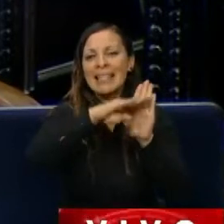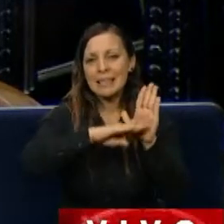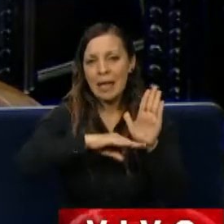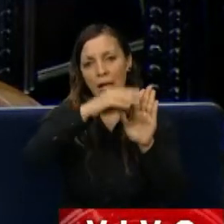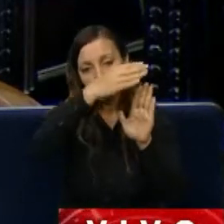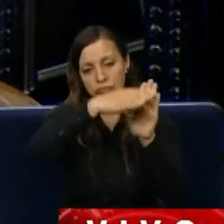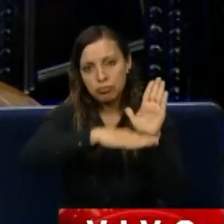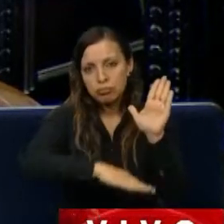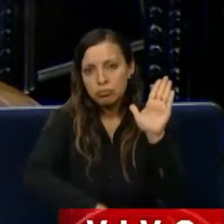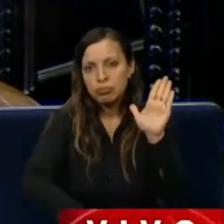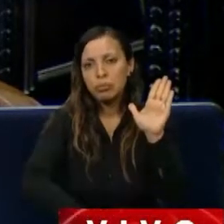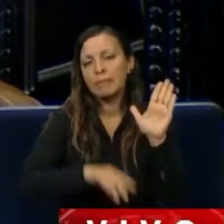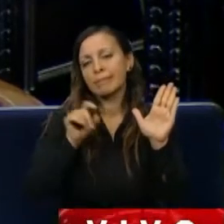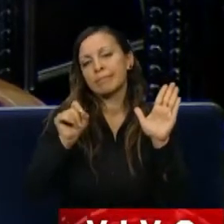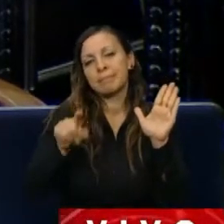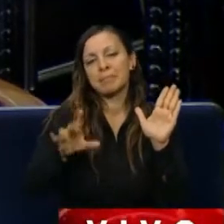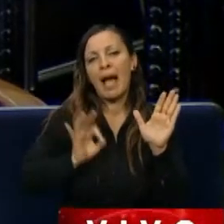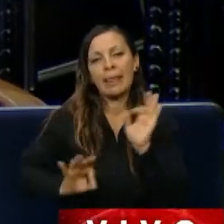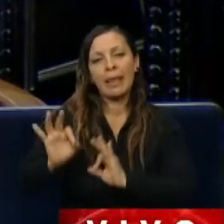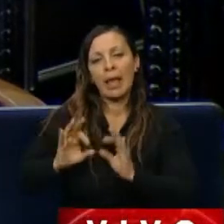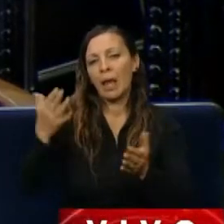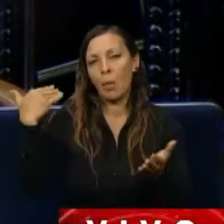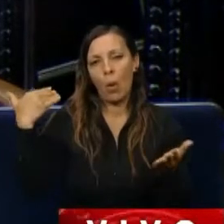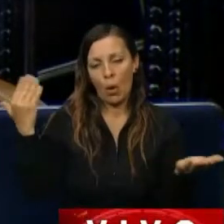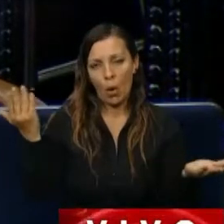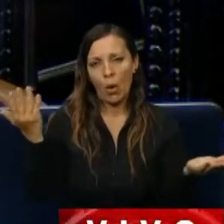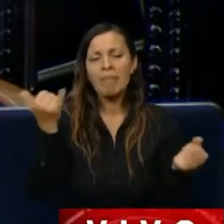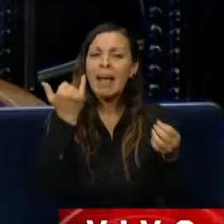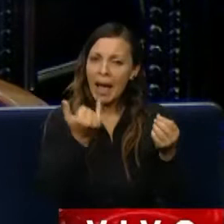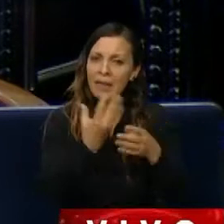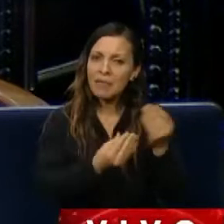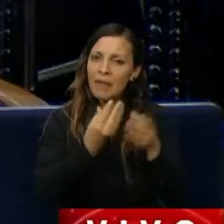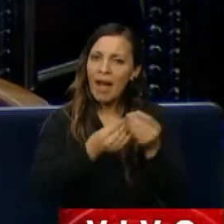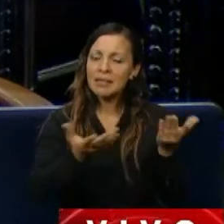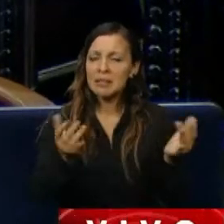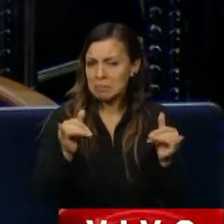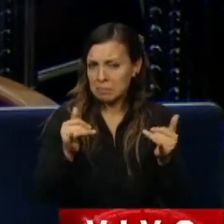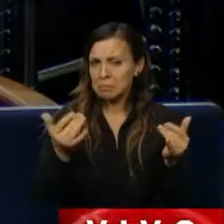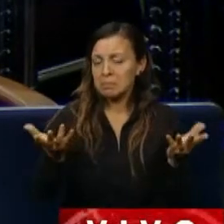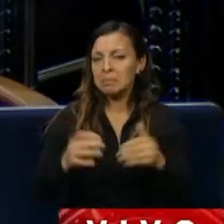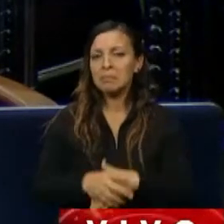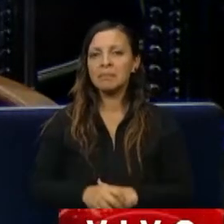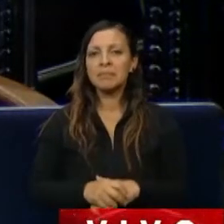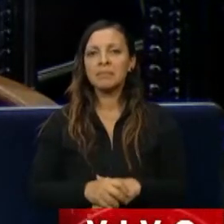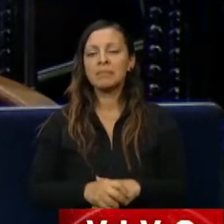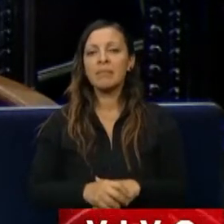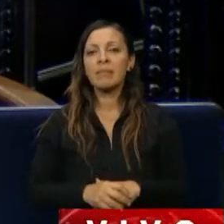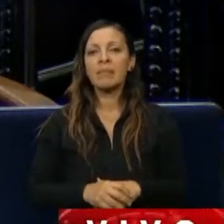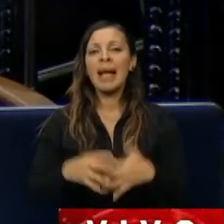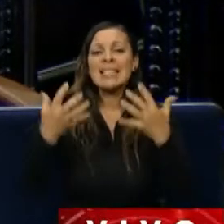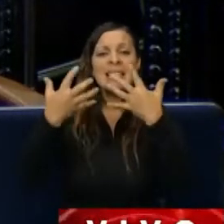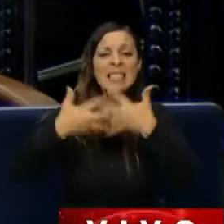modelo muy antiguo, que tiene una serie de imperfecciones? Ahora, todos los